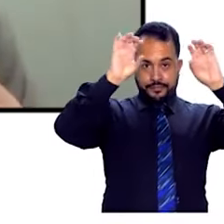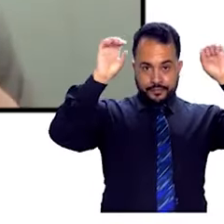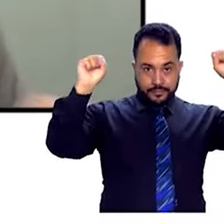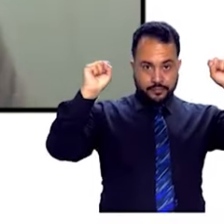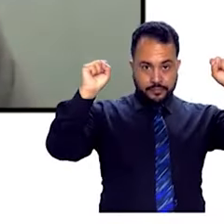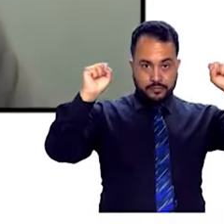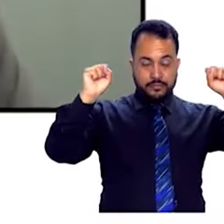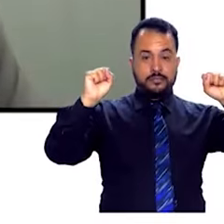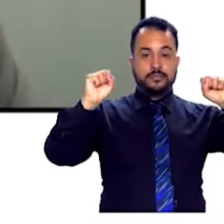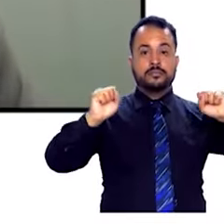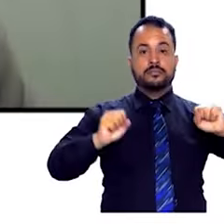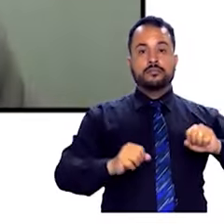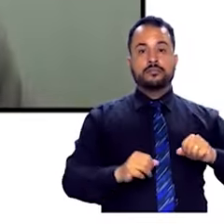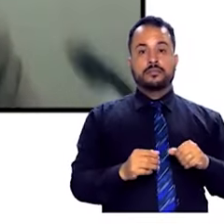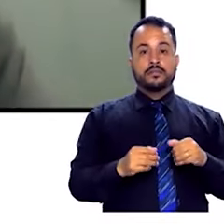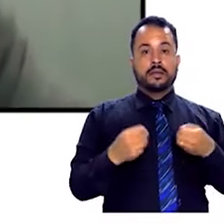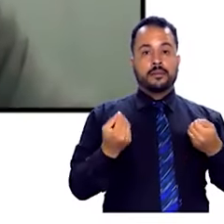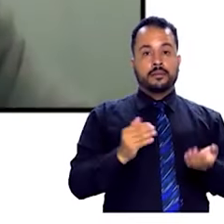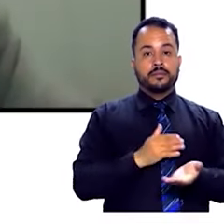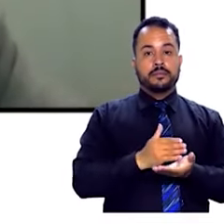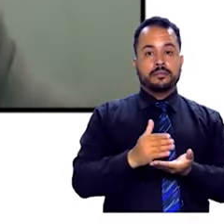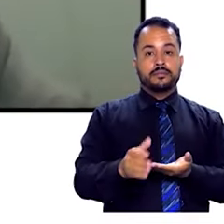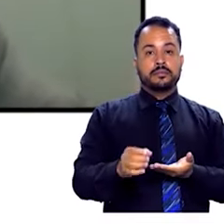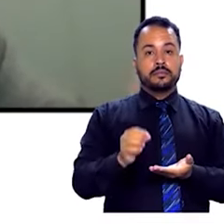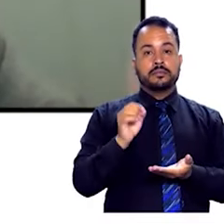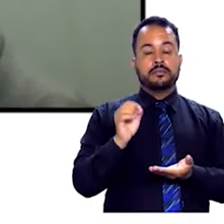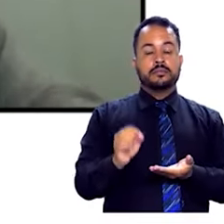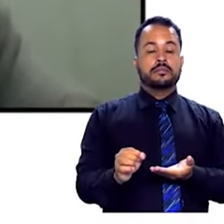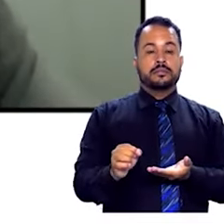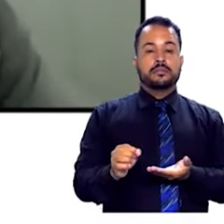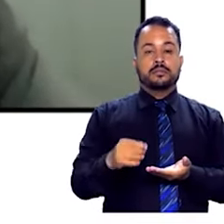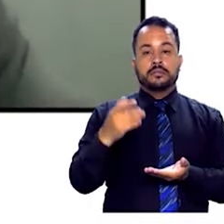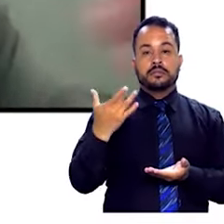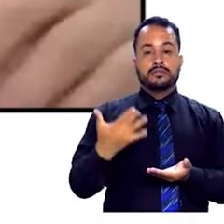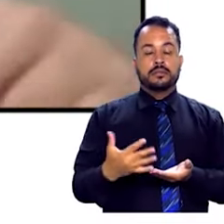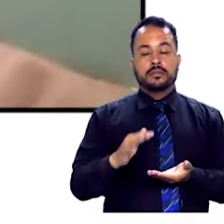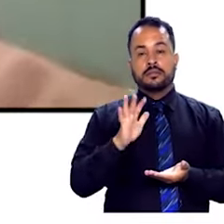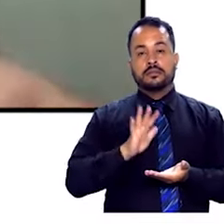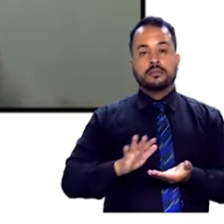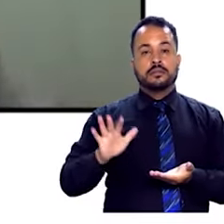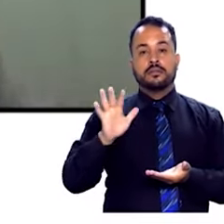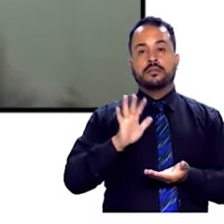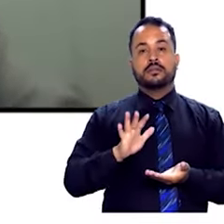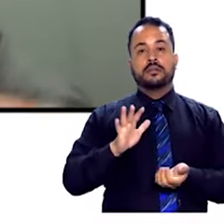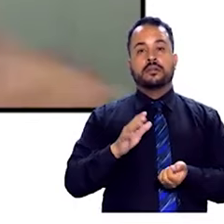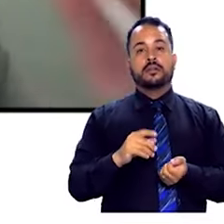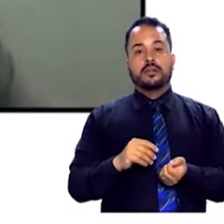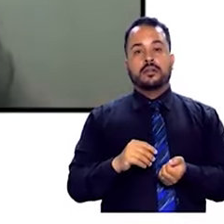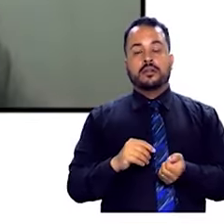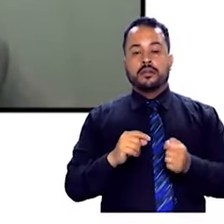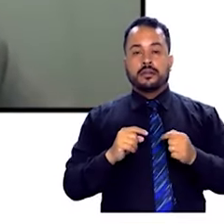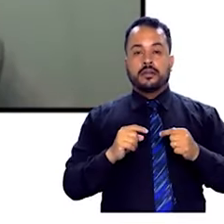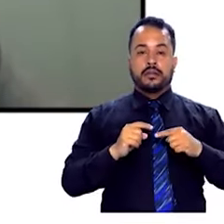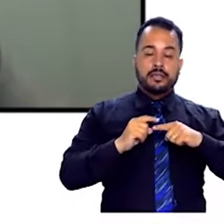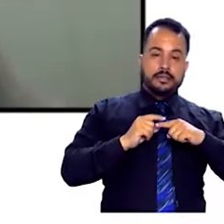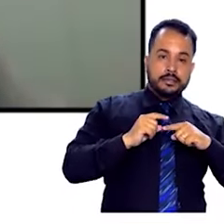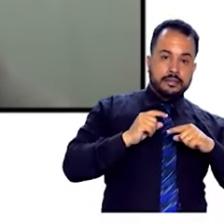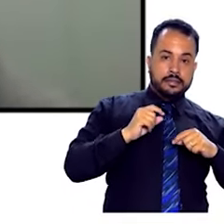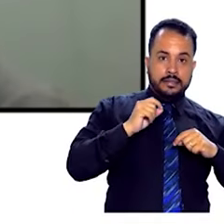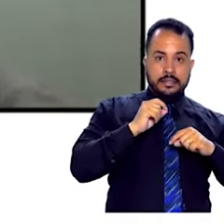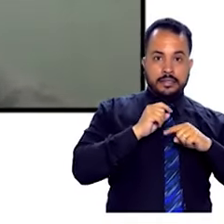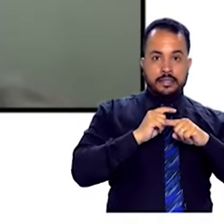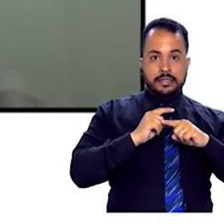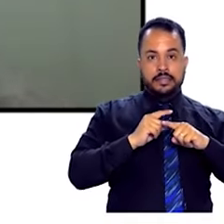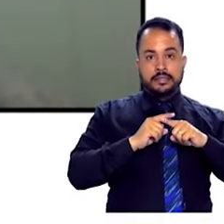cerrada Y eso en General Gener ciertas crticas por como a veces la abre Y A veces no La abre Pero no una crítica no una